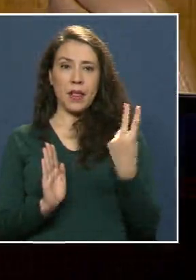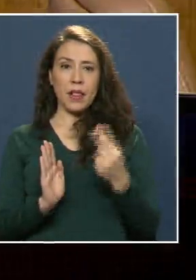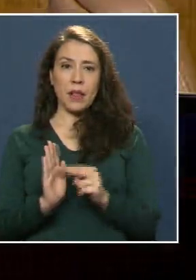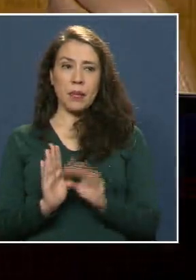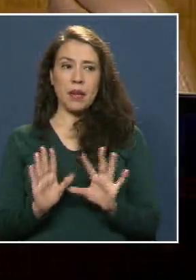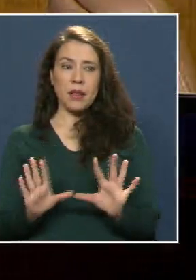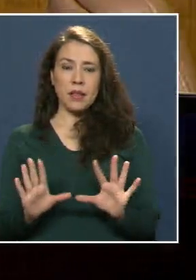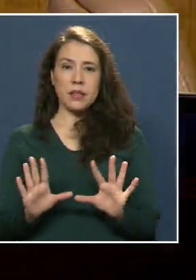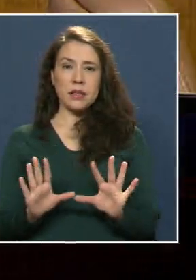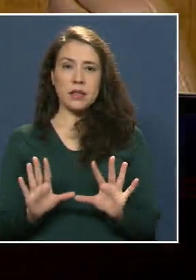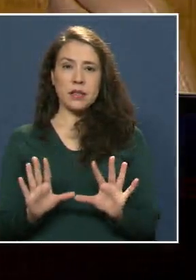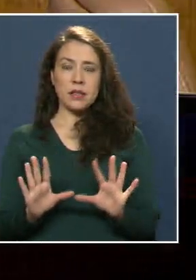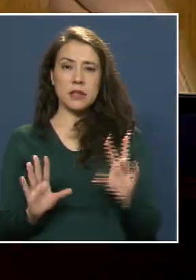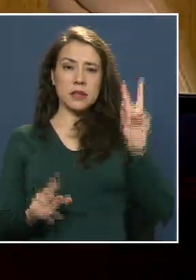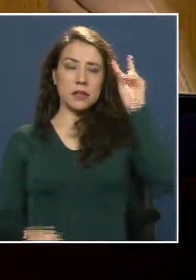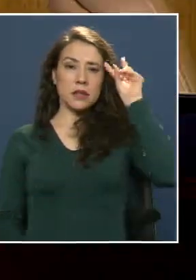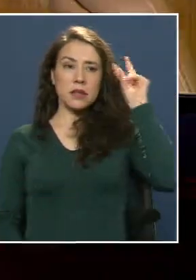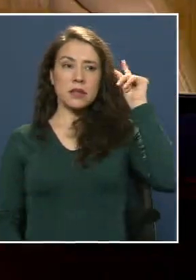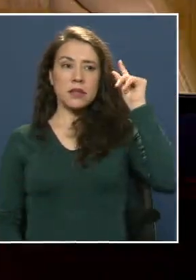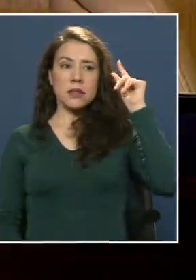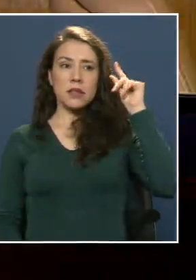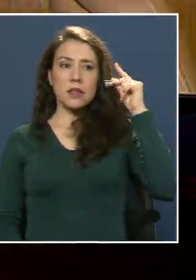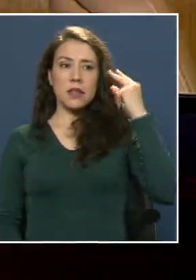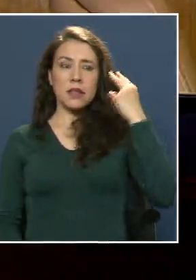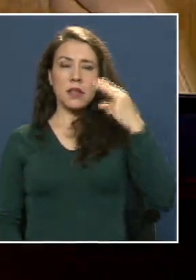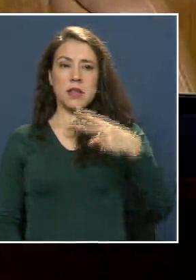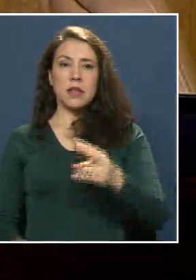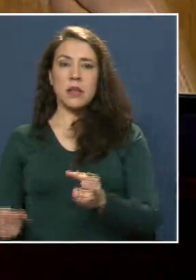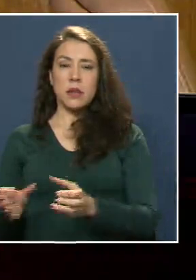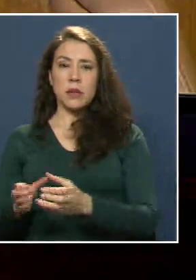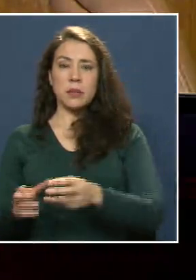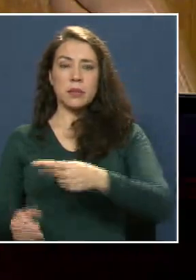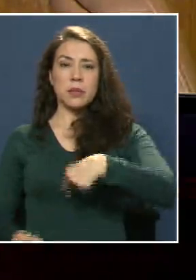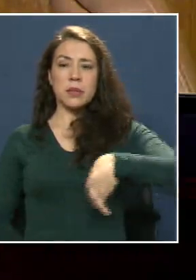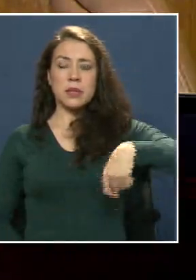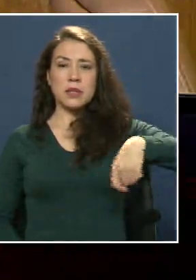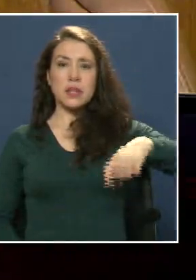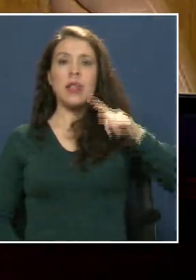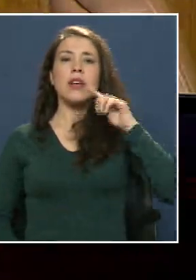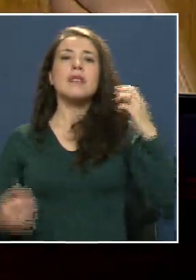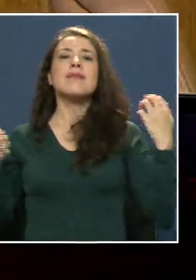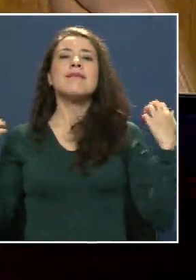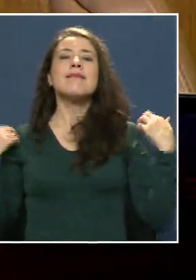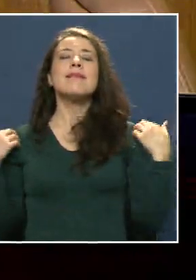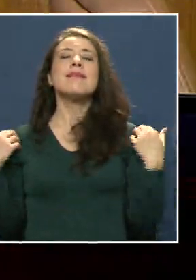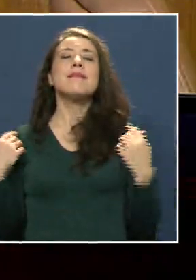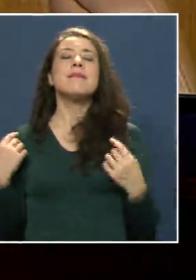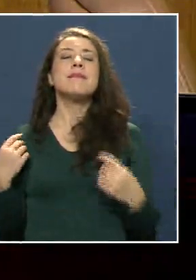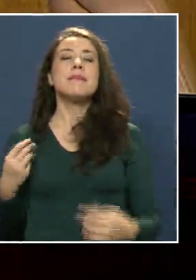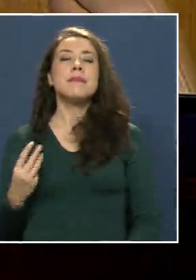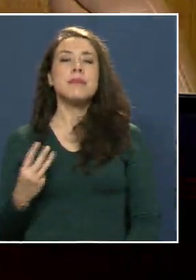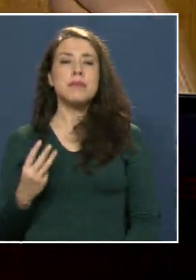2010, iniciativa de un grupo de senadores encabezados por Patricio Walker, Jaime